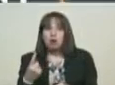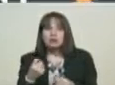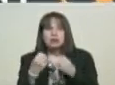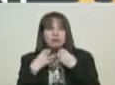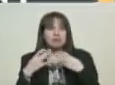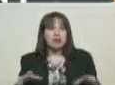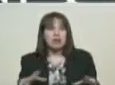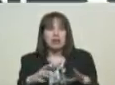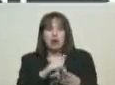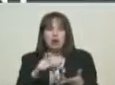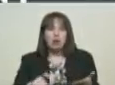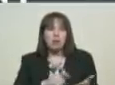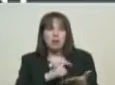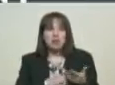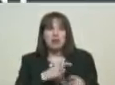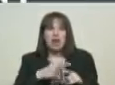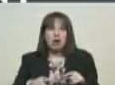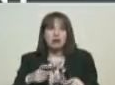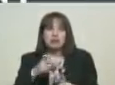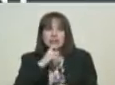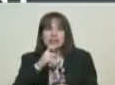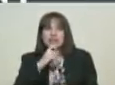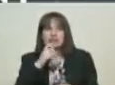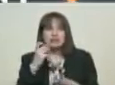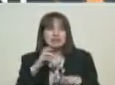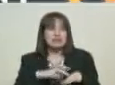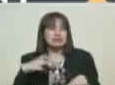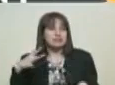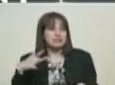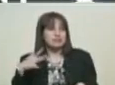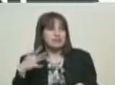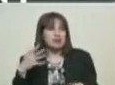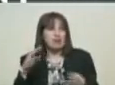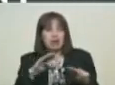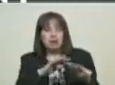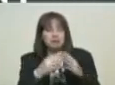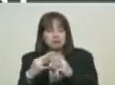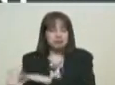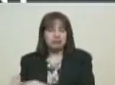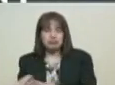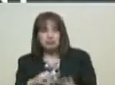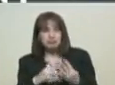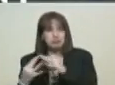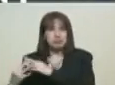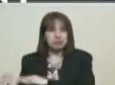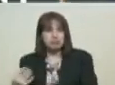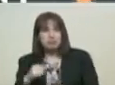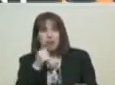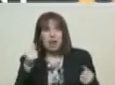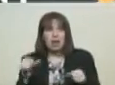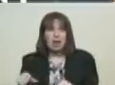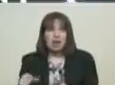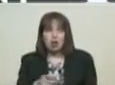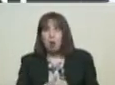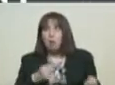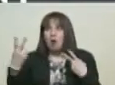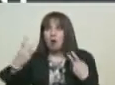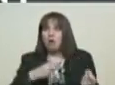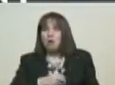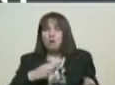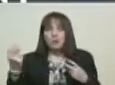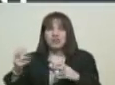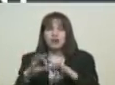pero están en la zona de riesgo de estas 11 viviendas que debemos derribar y por eso estamos moviendo estas 27 familias a